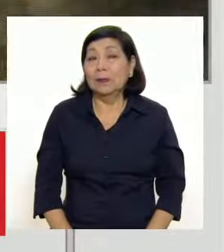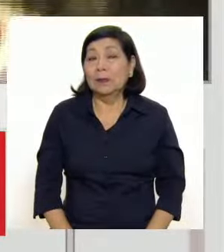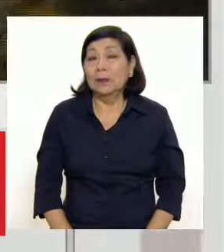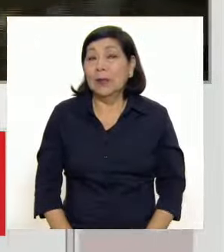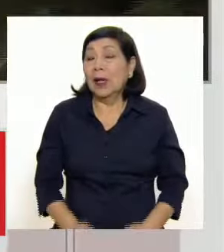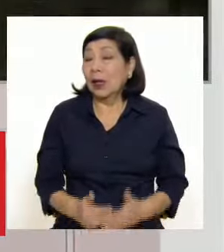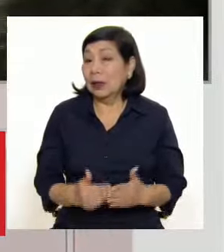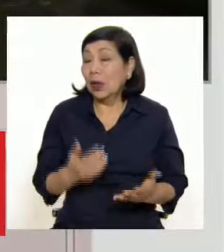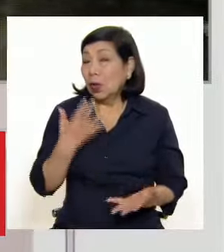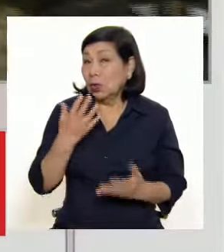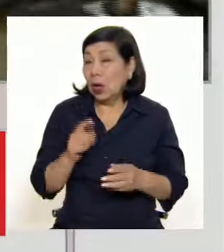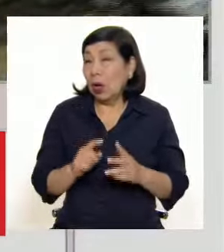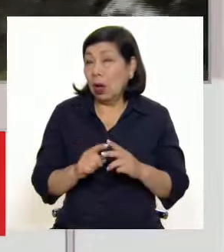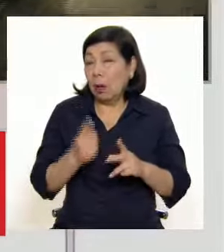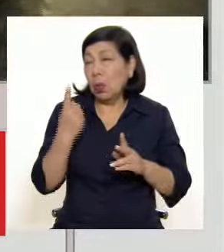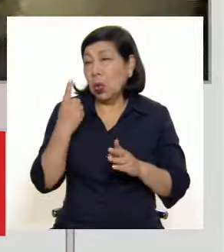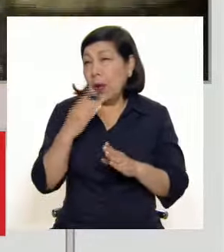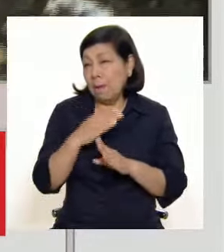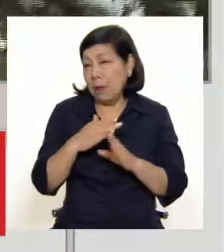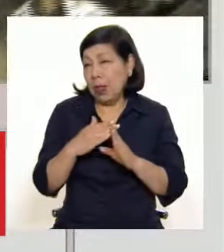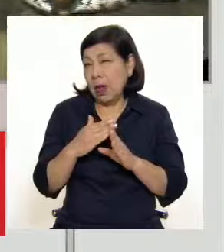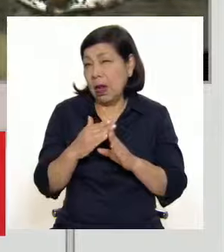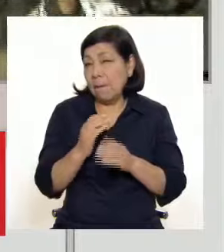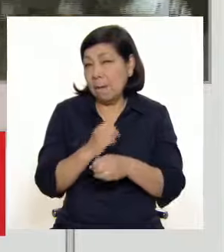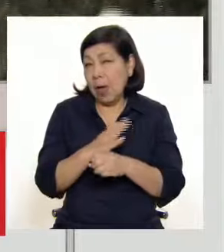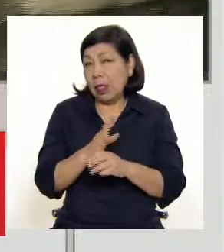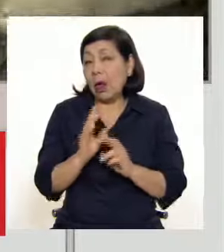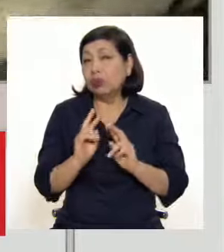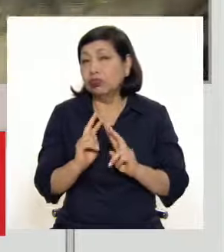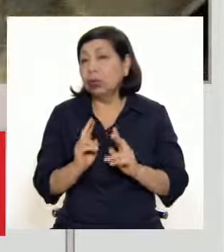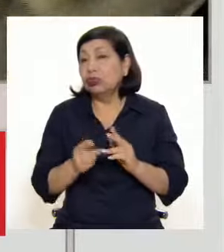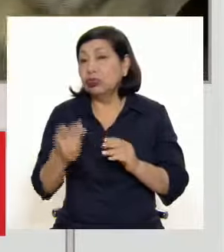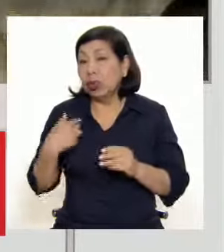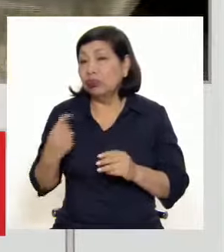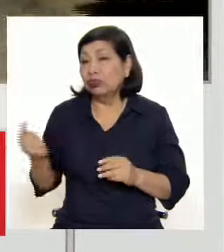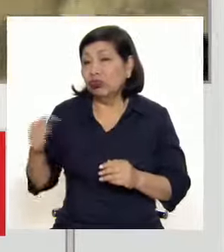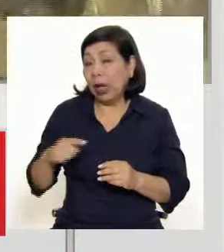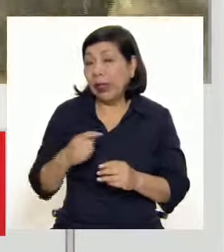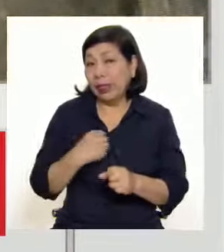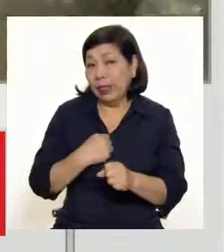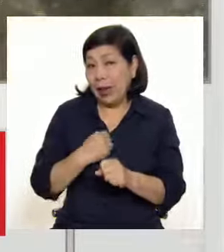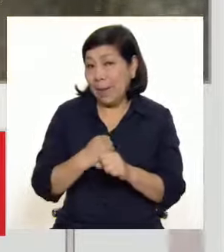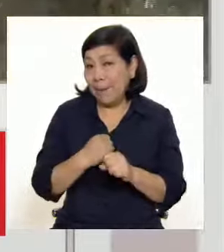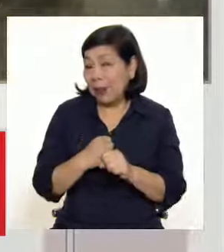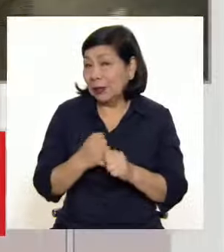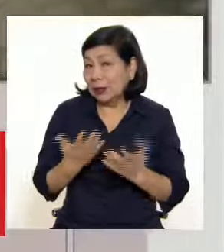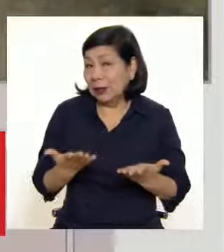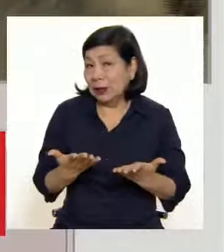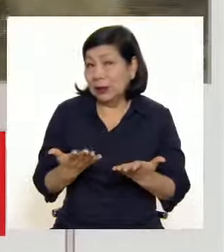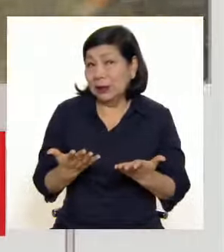A empezar el incendio a partir de la 1:30 de la mañana cuando llegaban de trabajar y estaba